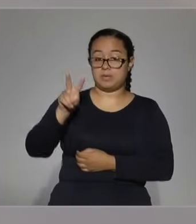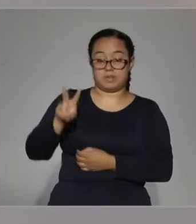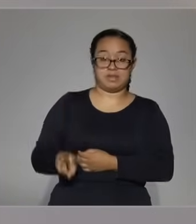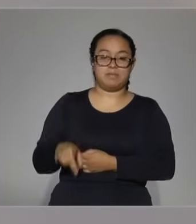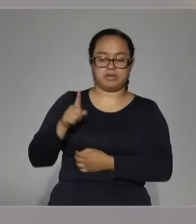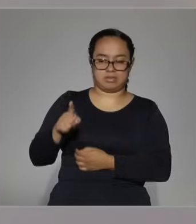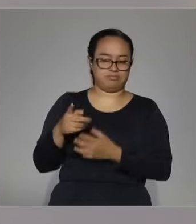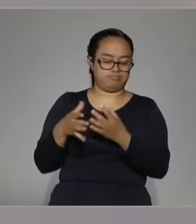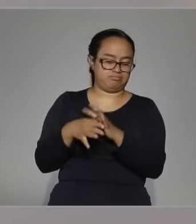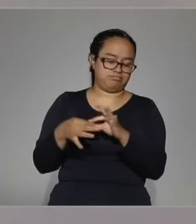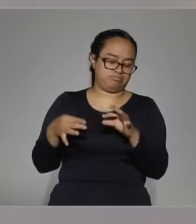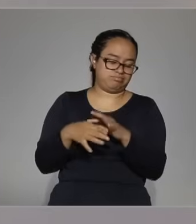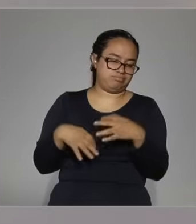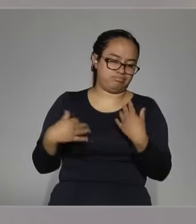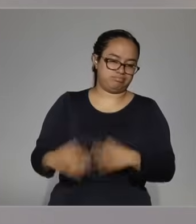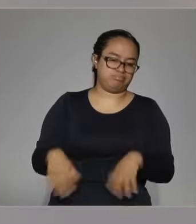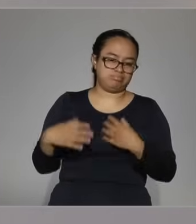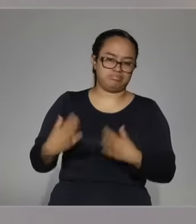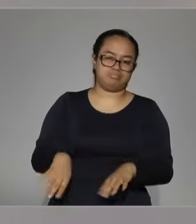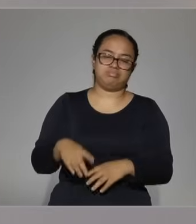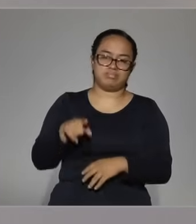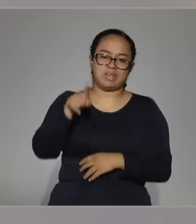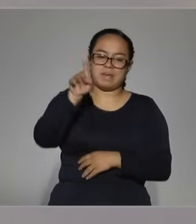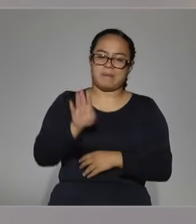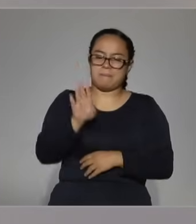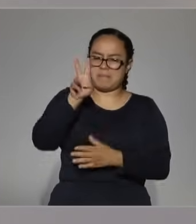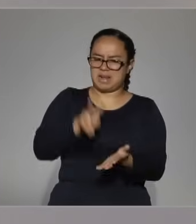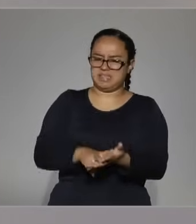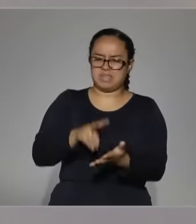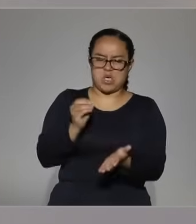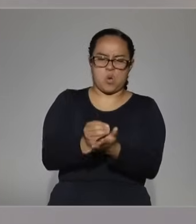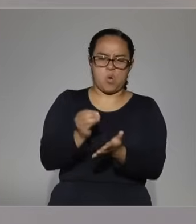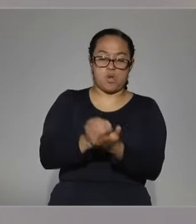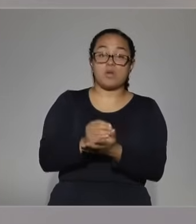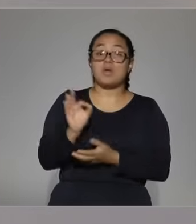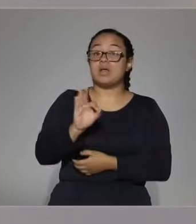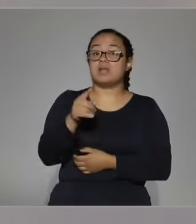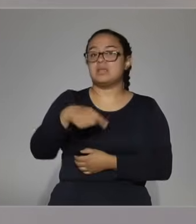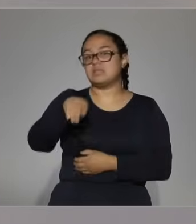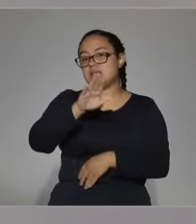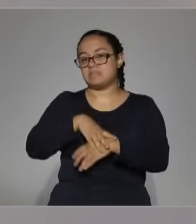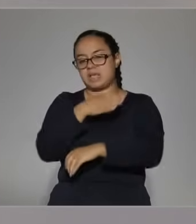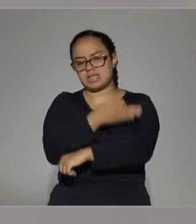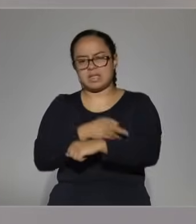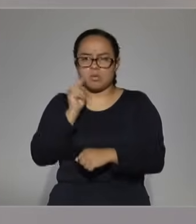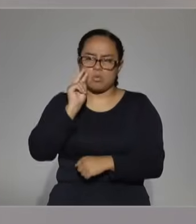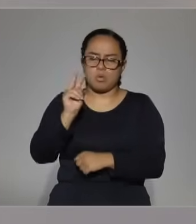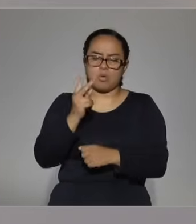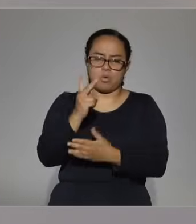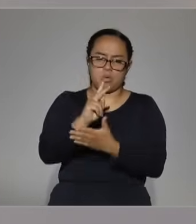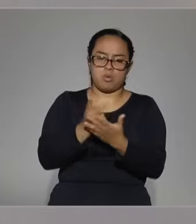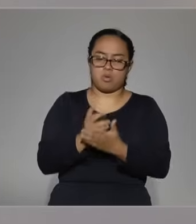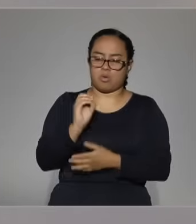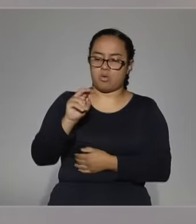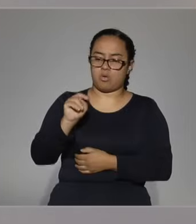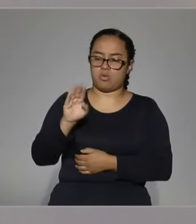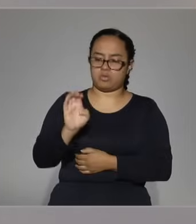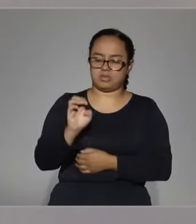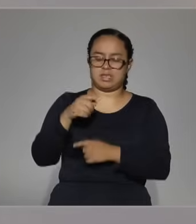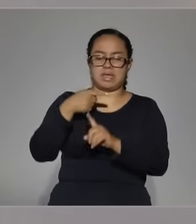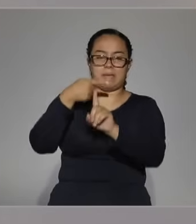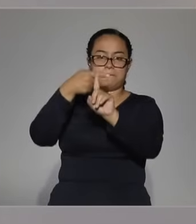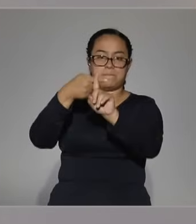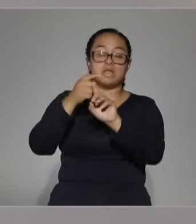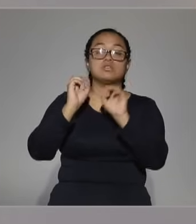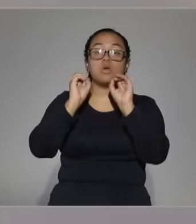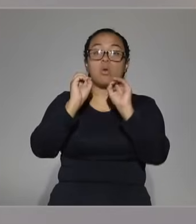sus comentarios son oro molido. Si puede ver después el programa en la aplicación 11 Más o en las redes